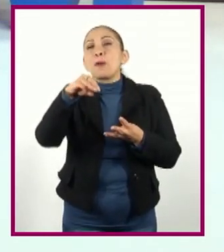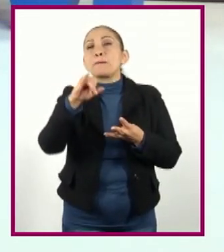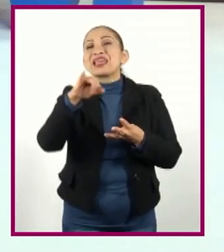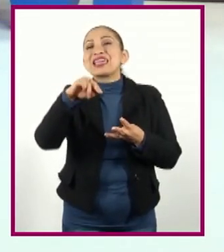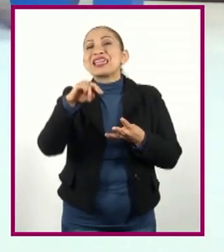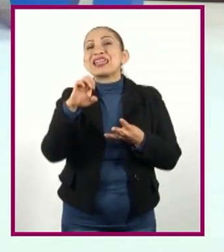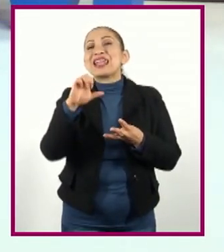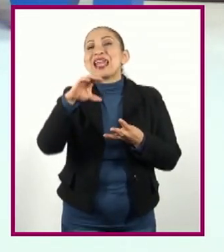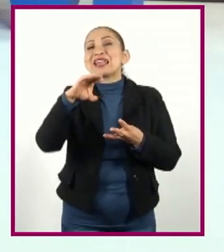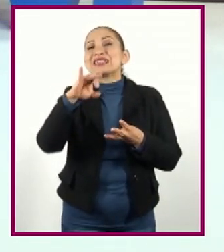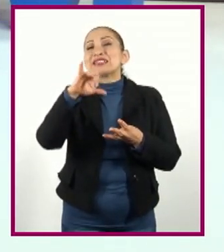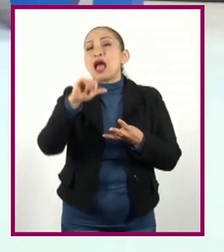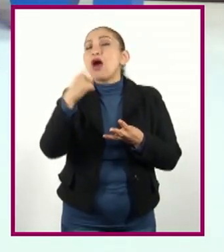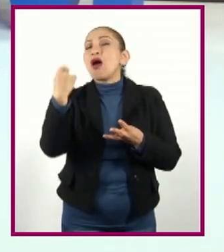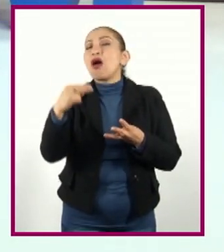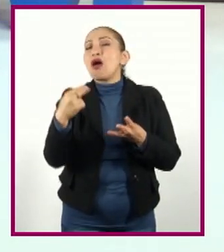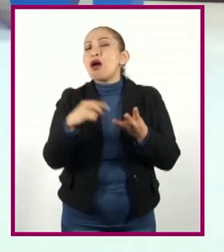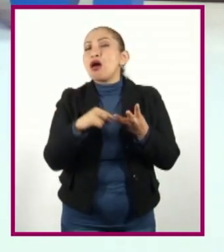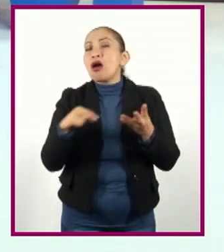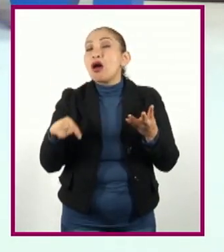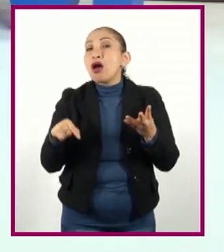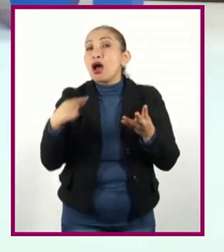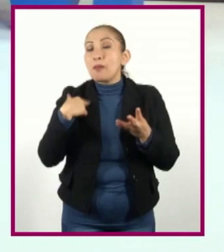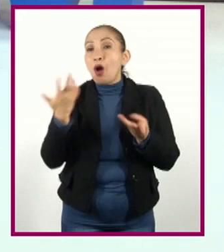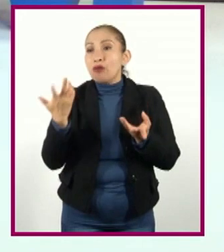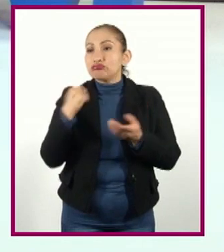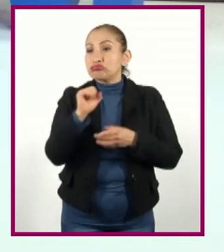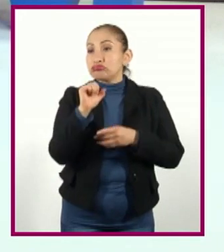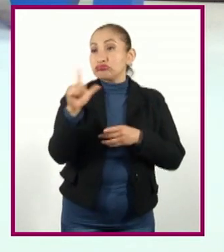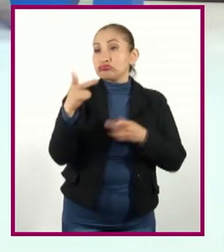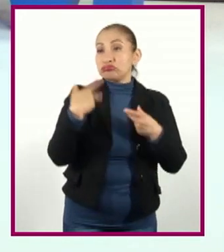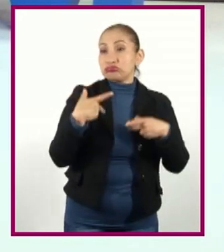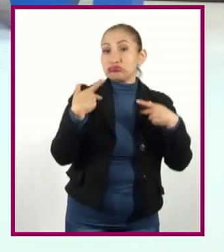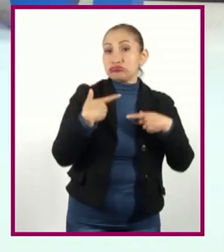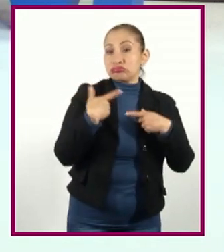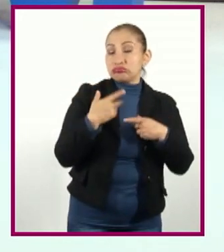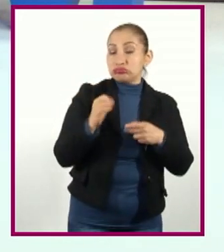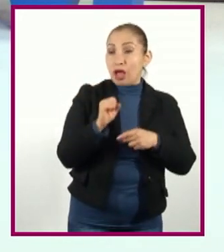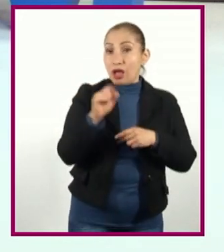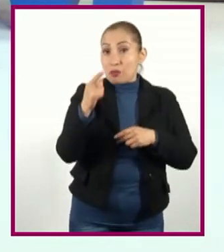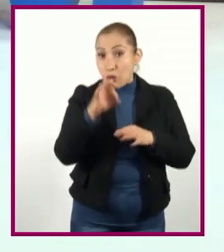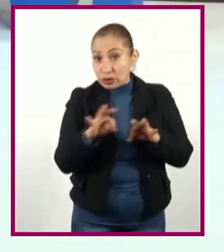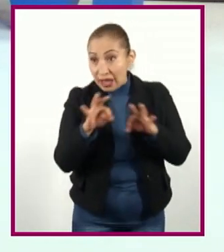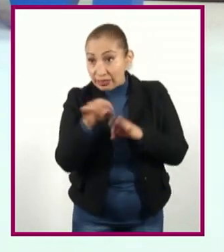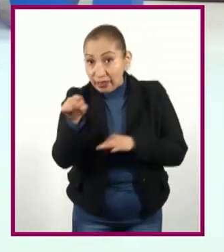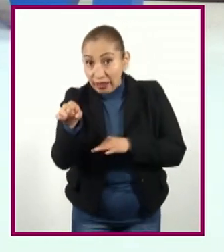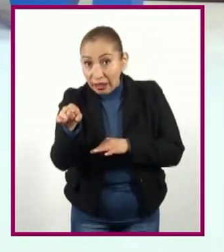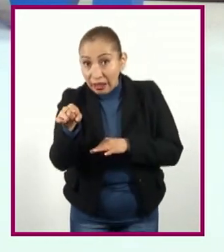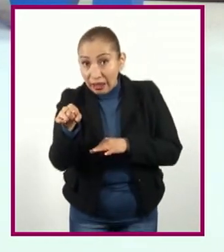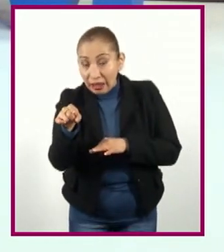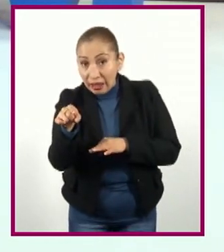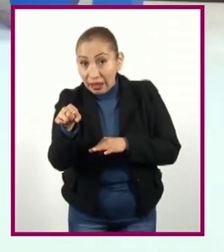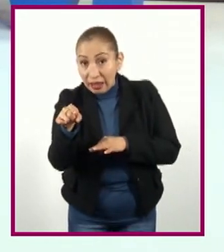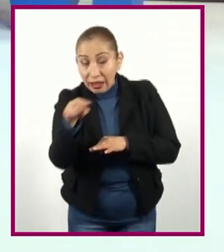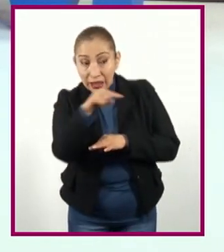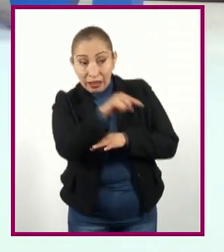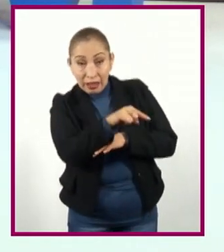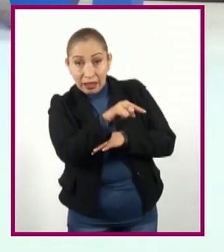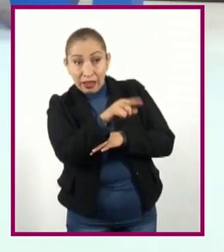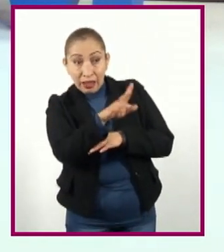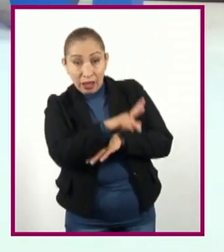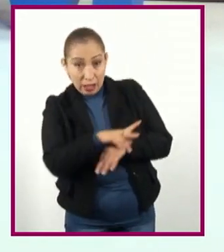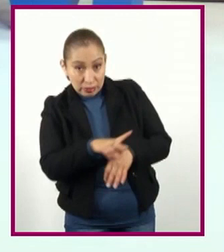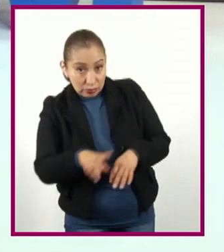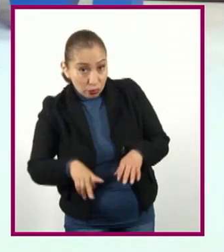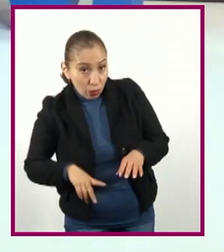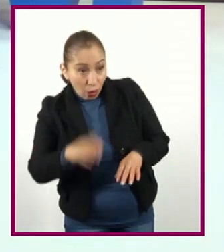ver con lo que hoy en día conocemos como la celebridad. Es decir, que la condición relevante, pública